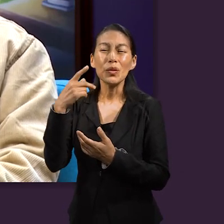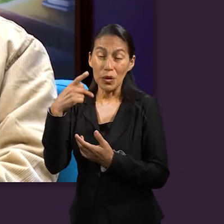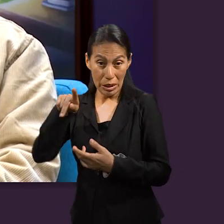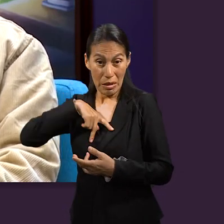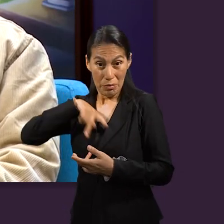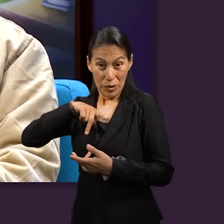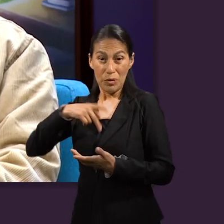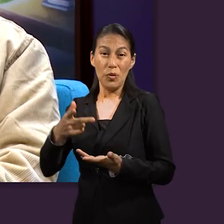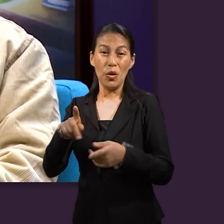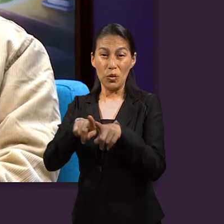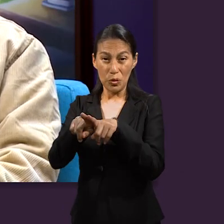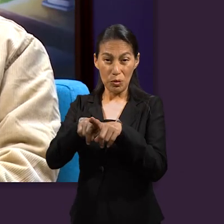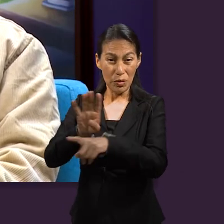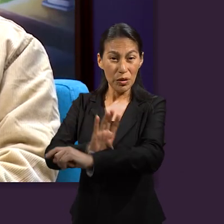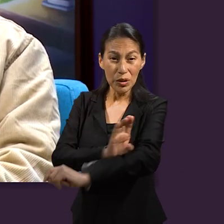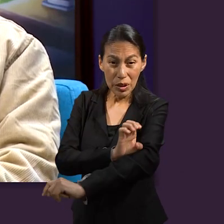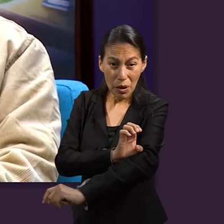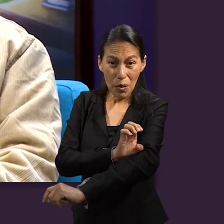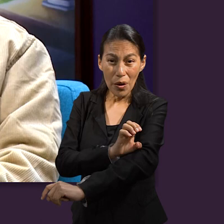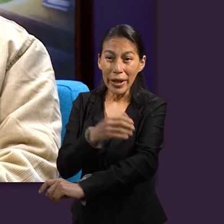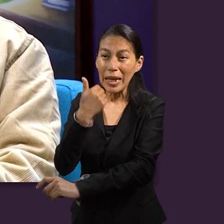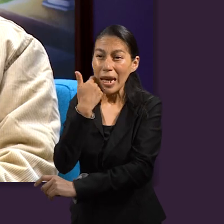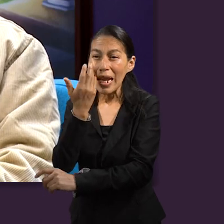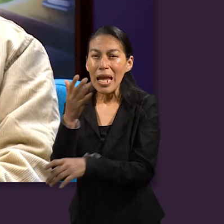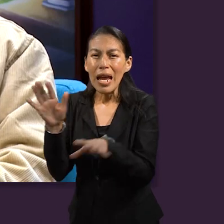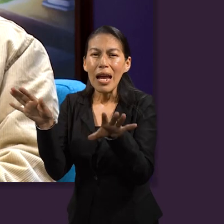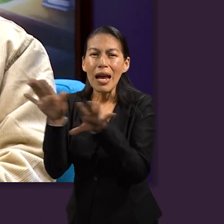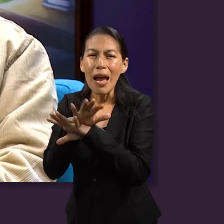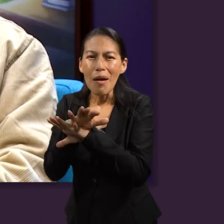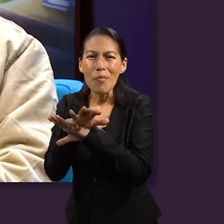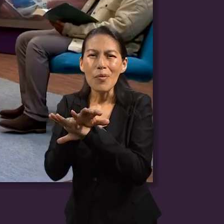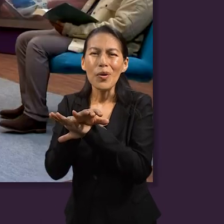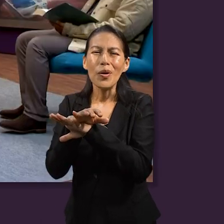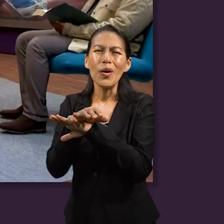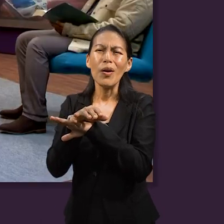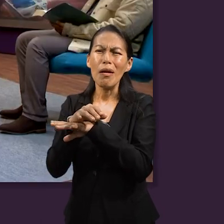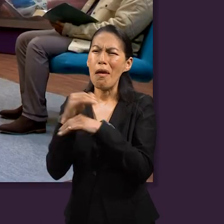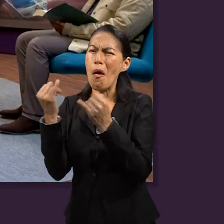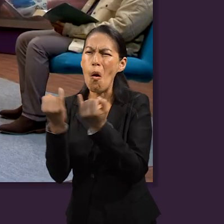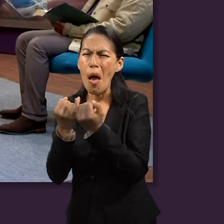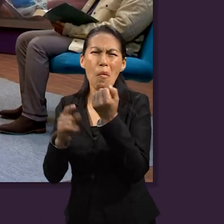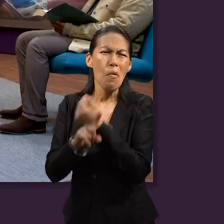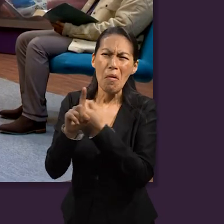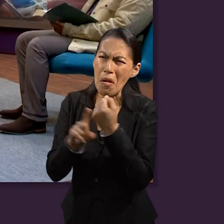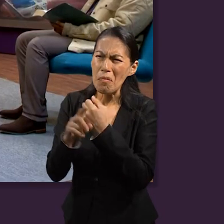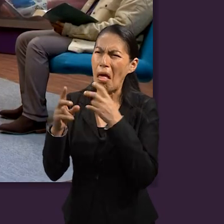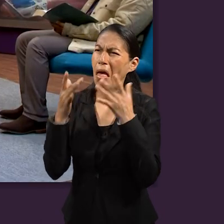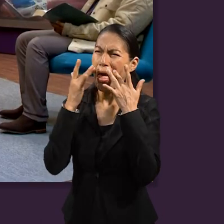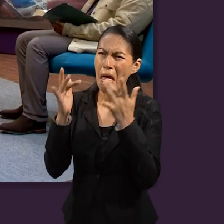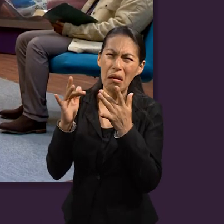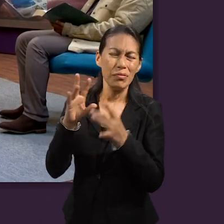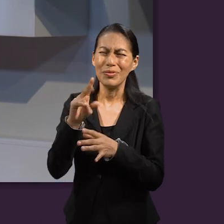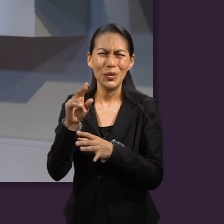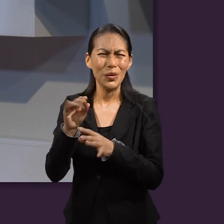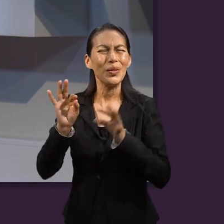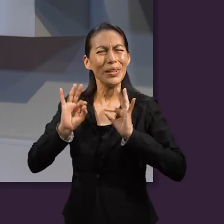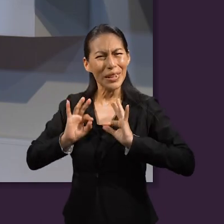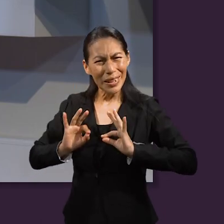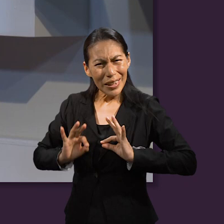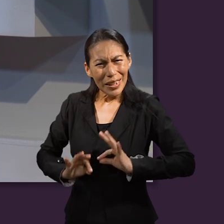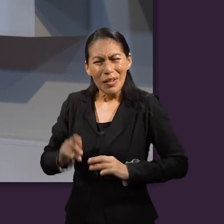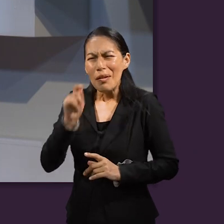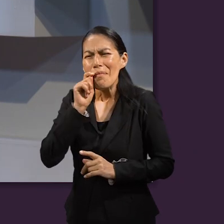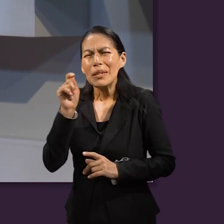perspectiva y por eso vemos este cambio de actitud cuando se encuentra con esa y también nos muestra que